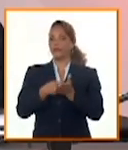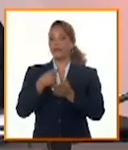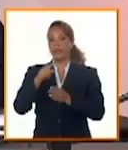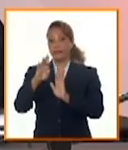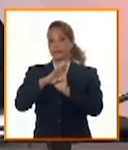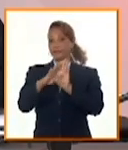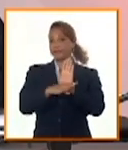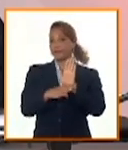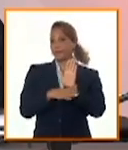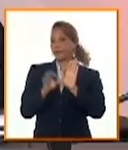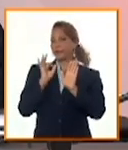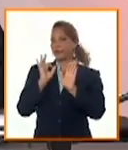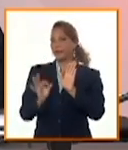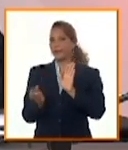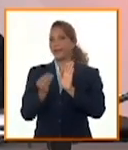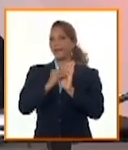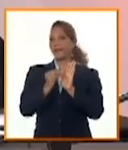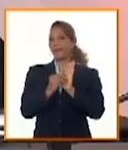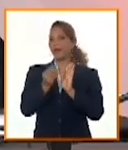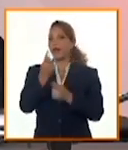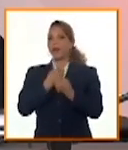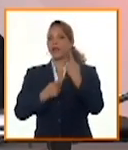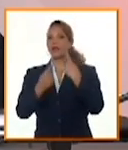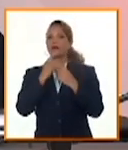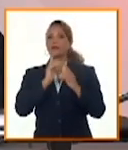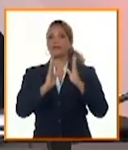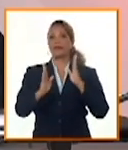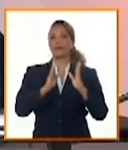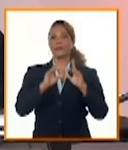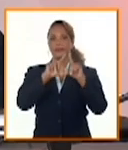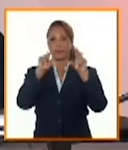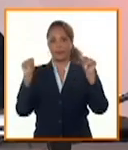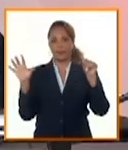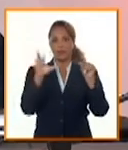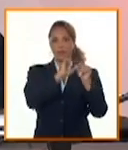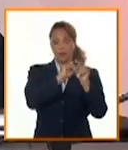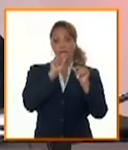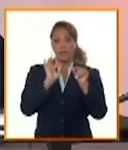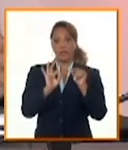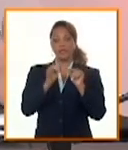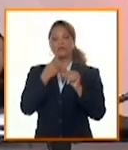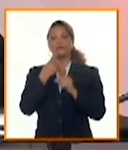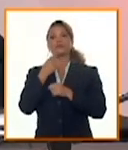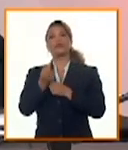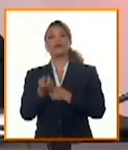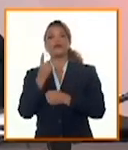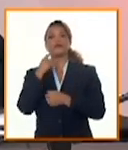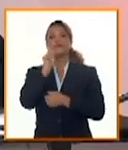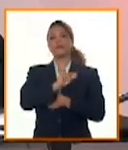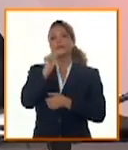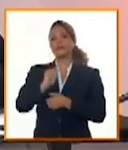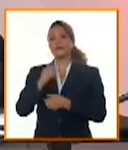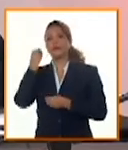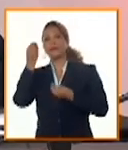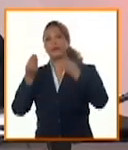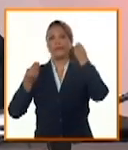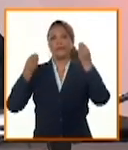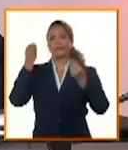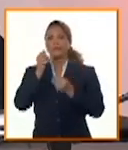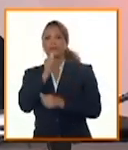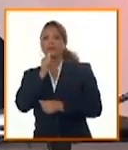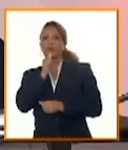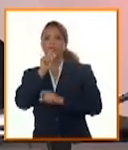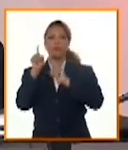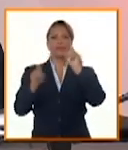se han venido implementando una parte de ellas Pues por supuesto han causado preocupaciones dudas opiniones